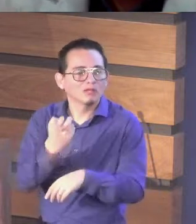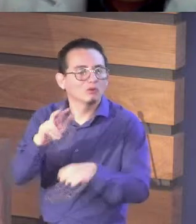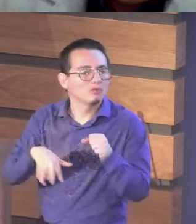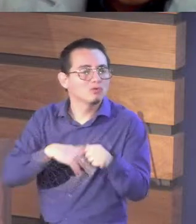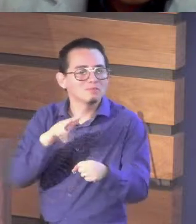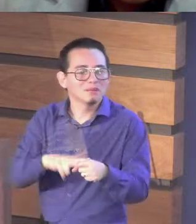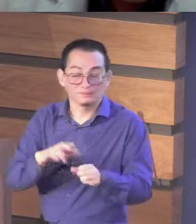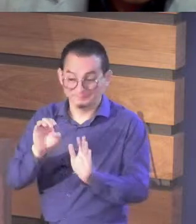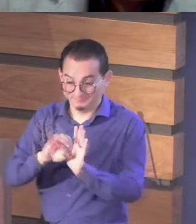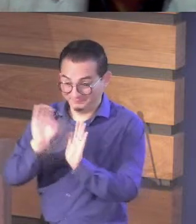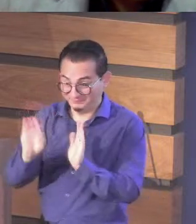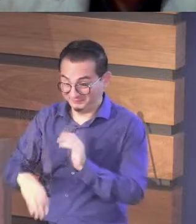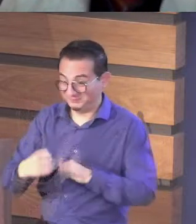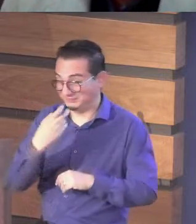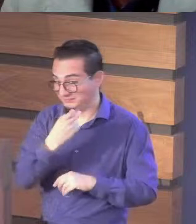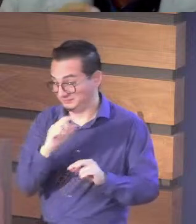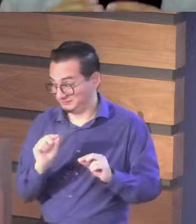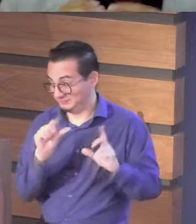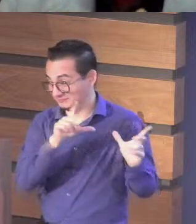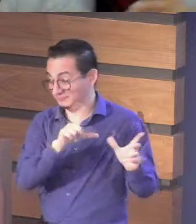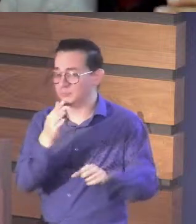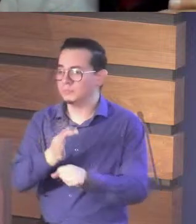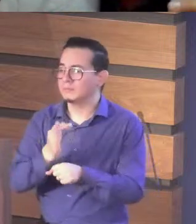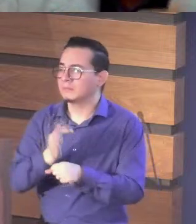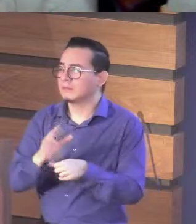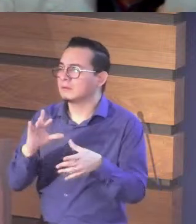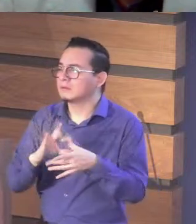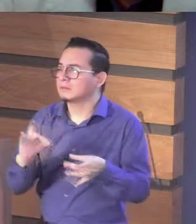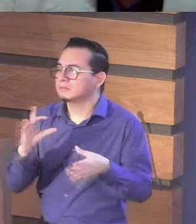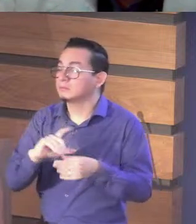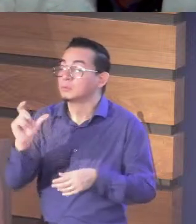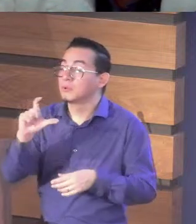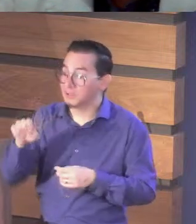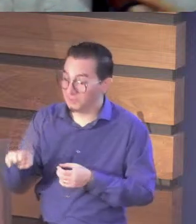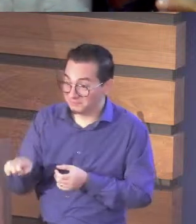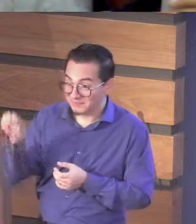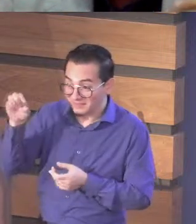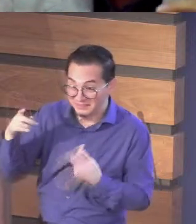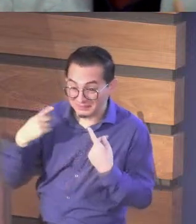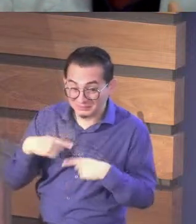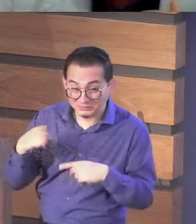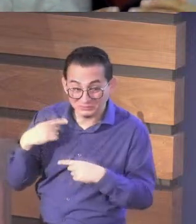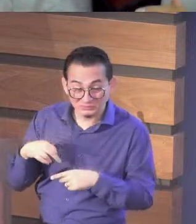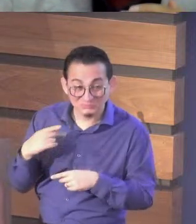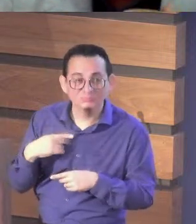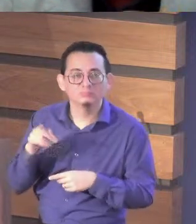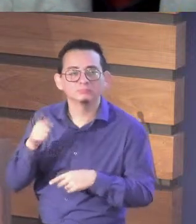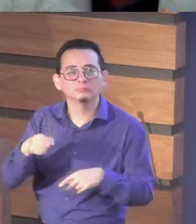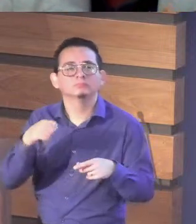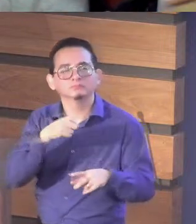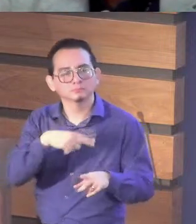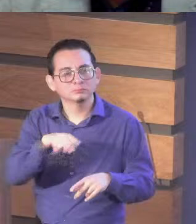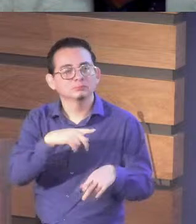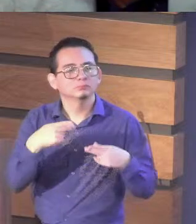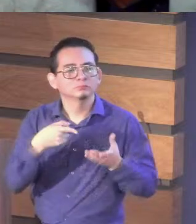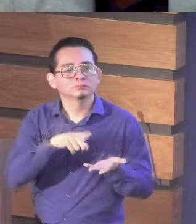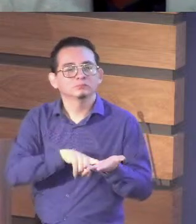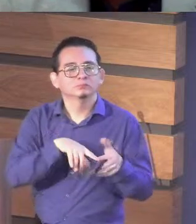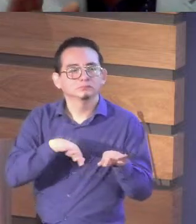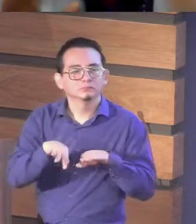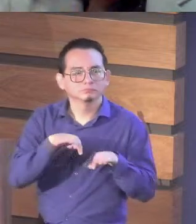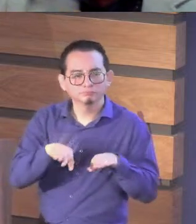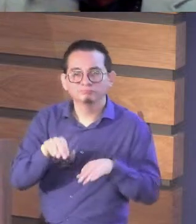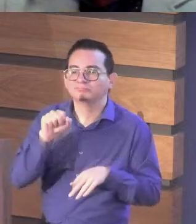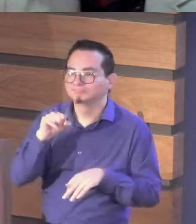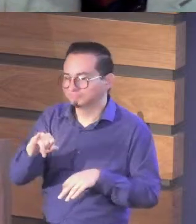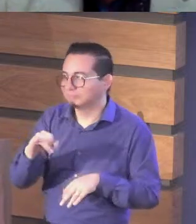ejemplo, tenemos que a mayor edad, los pacientes, los trabajadores se ven afectados más